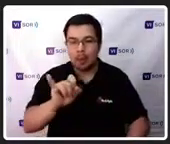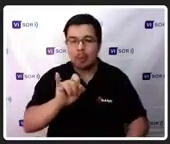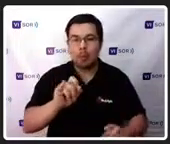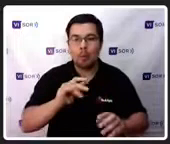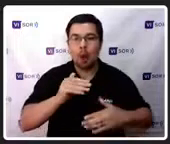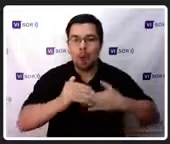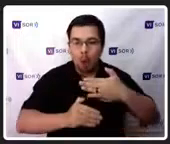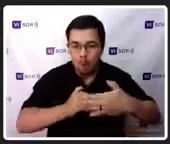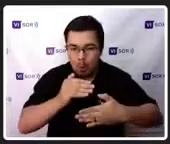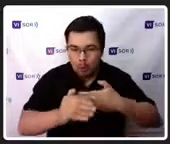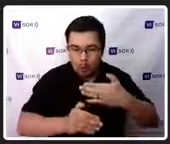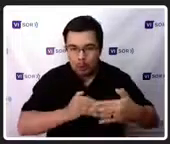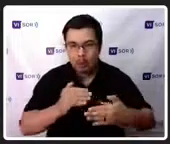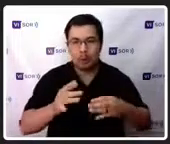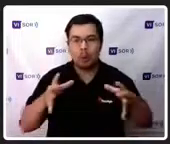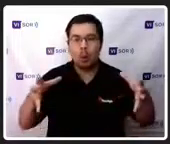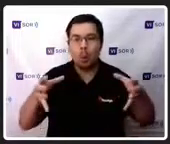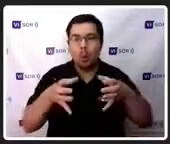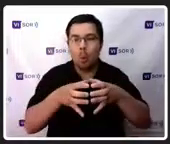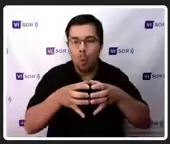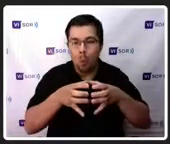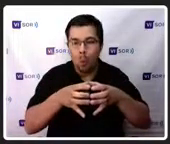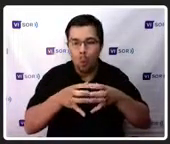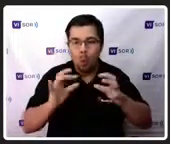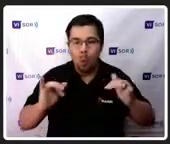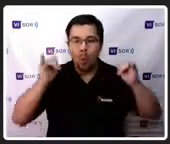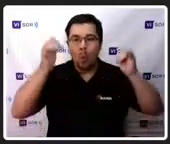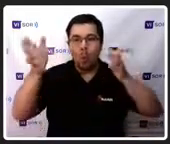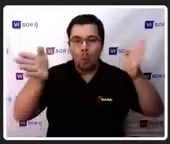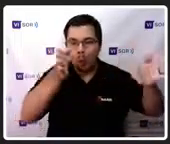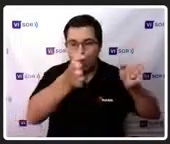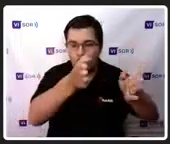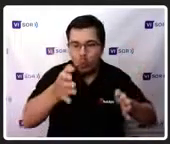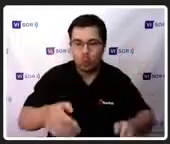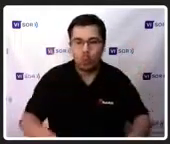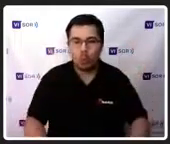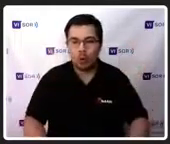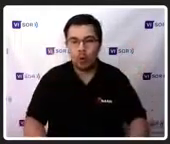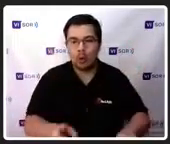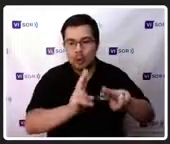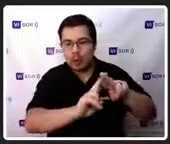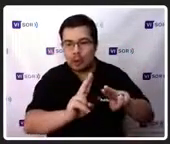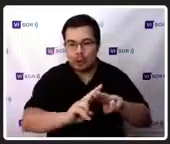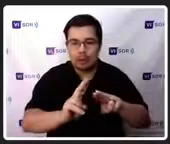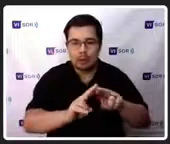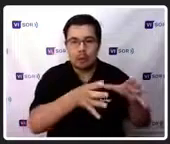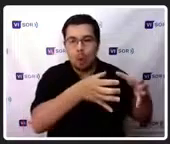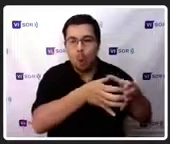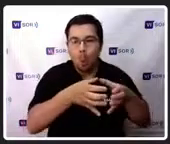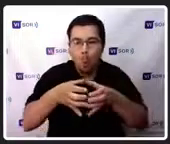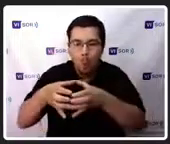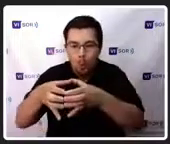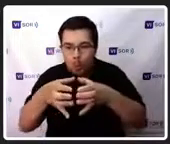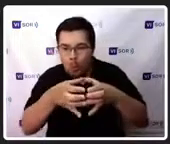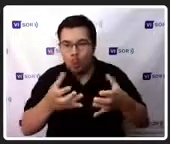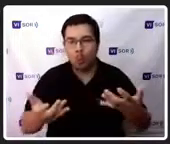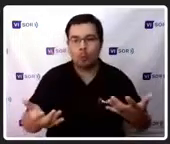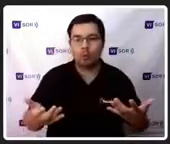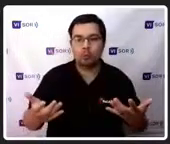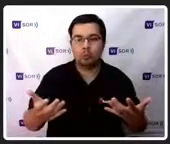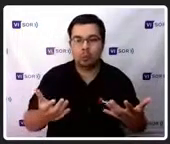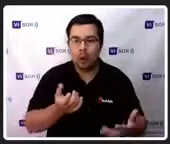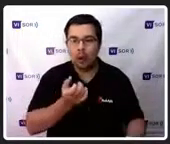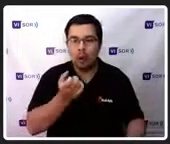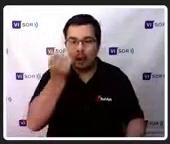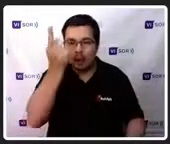paquetes turísticos de acuerdo a las necesidades de nuestros clientes. Y obviamente hay una asignatura de fundamentos, ¿no es cierto? Entender cuál es la cadena de valor de la industria de